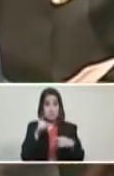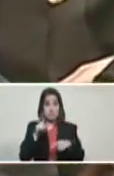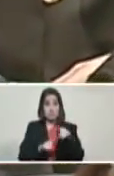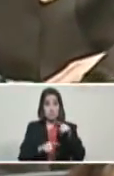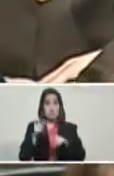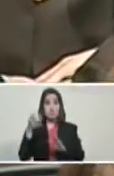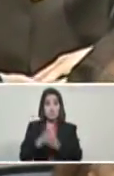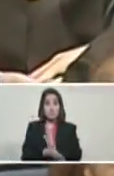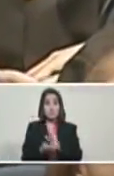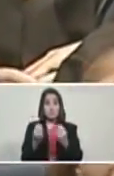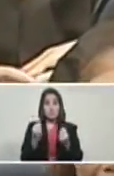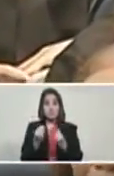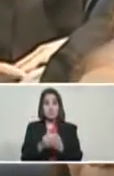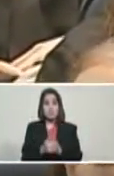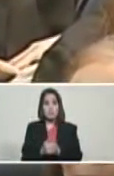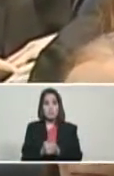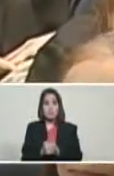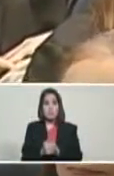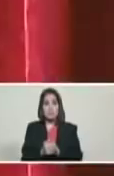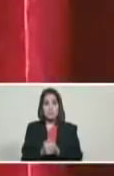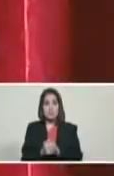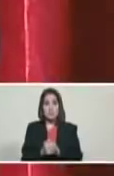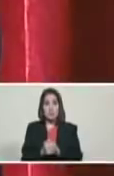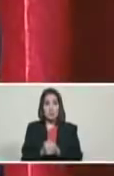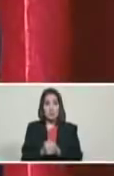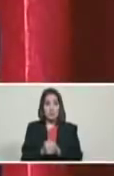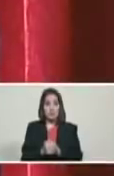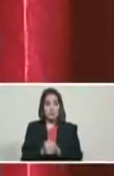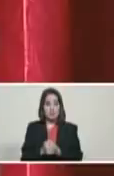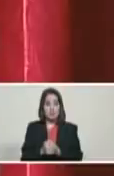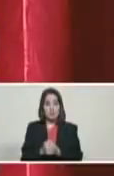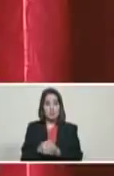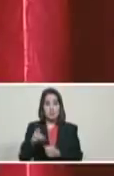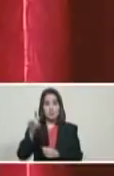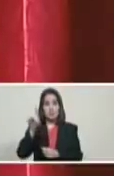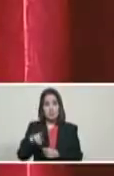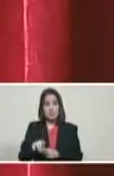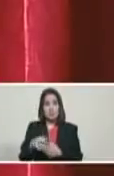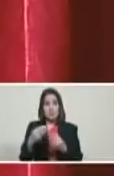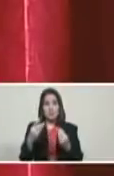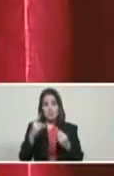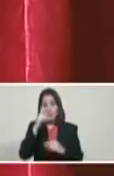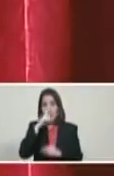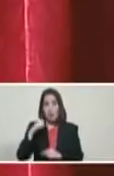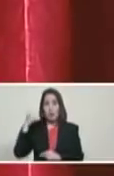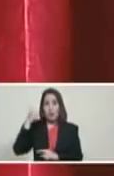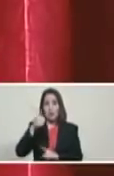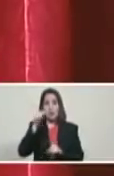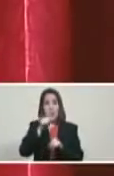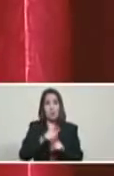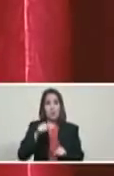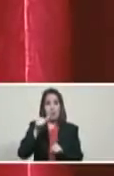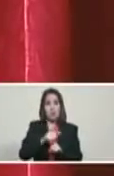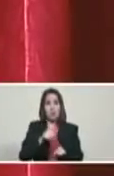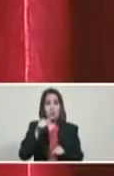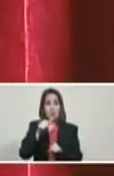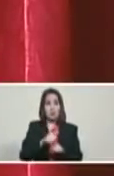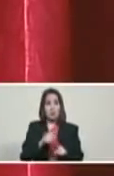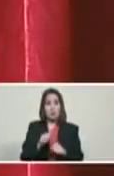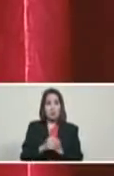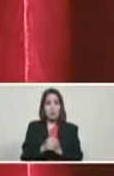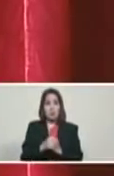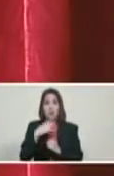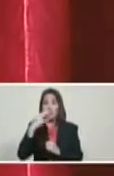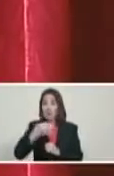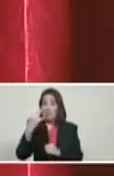Como la gran mayoría de los venezolanos. Aquí hay muchos años de resistencia, de lucha. Y somos de verdad... somos de